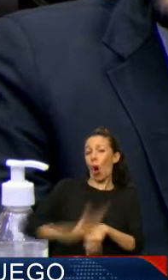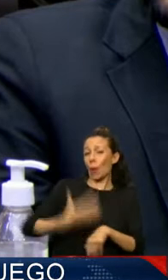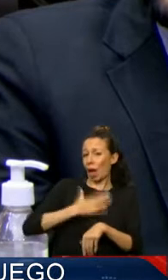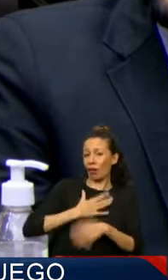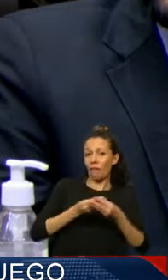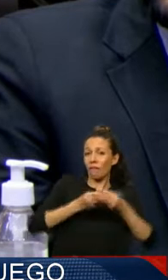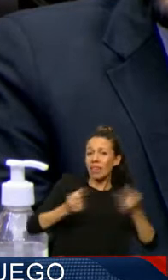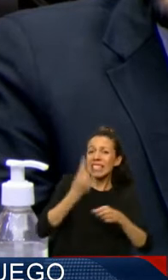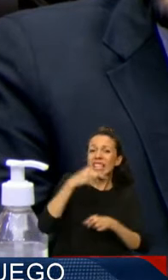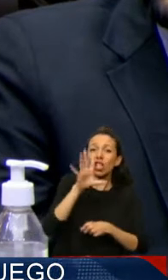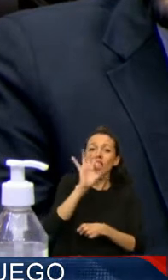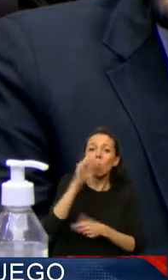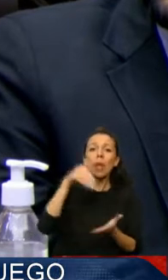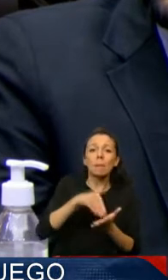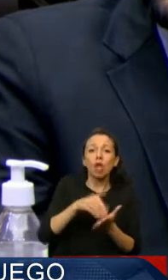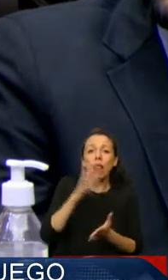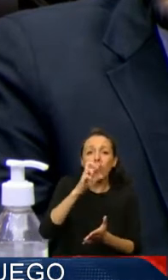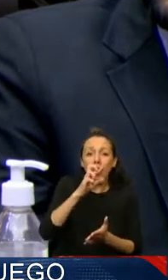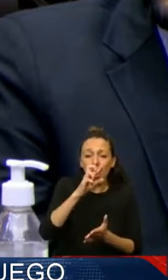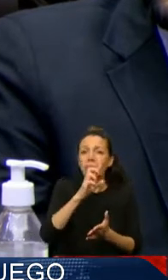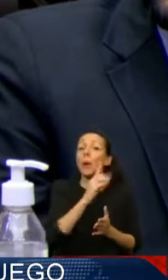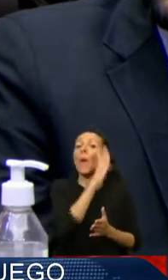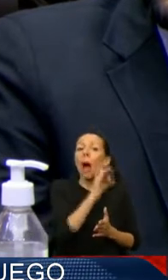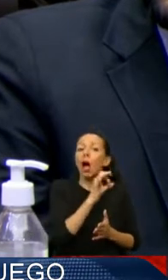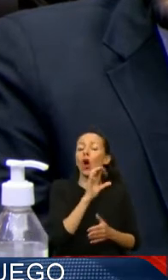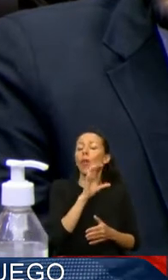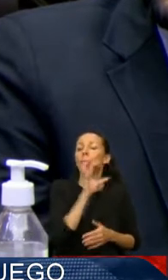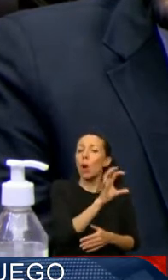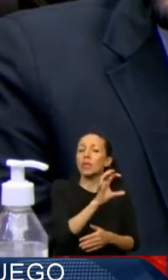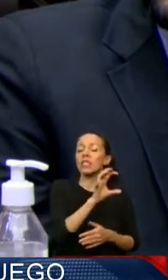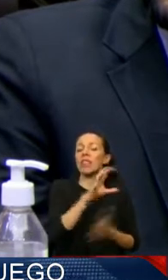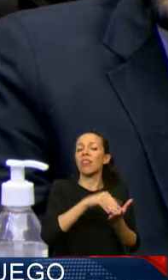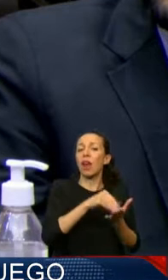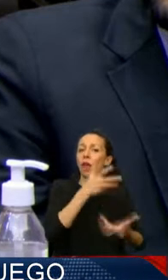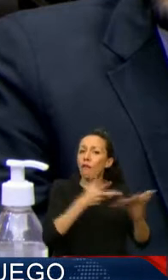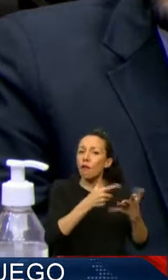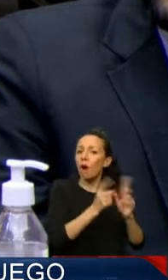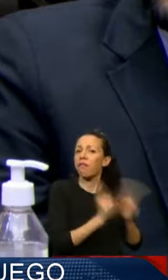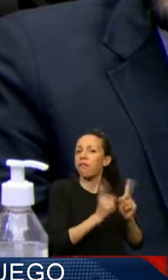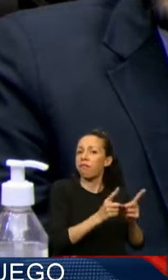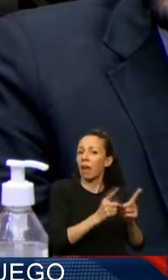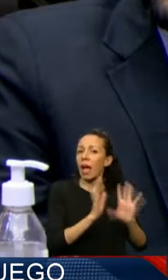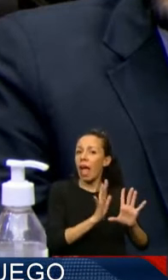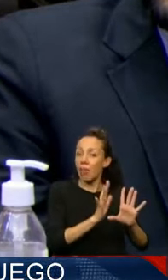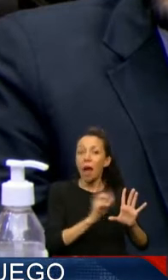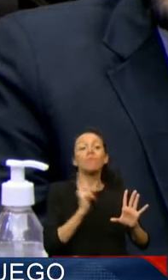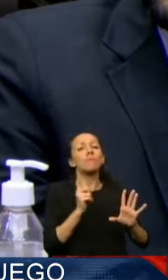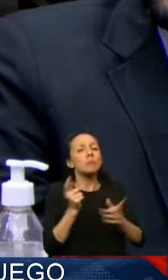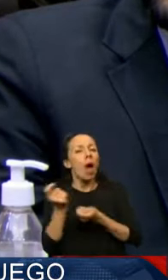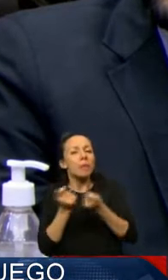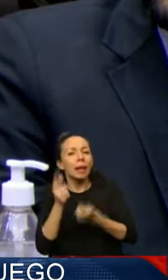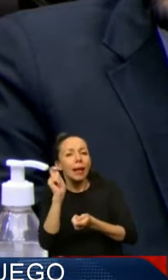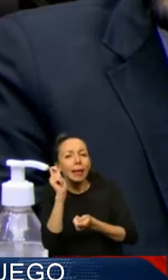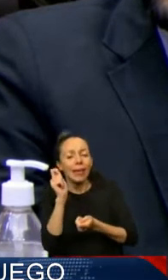dólares quedaron en el banco de la provincia de Tierra del Fuego, que era administrado por el señor presidente Miguel Pese, a la sazón,